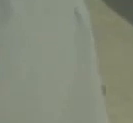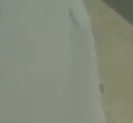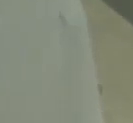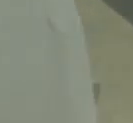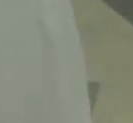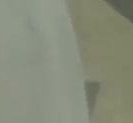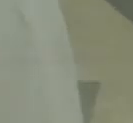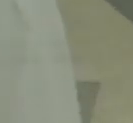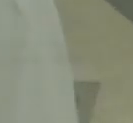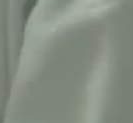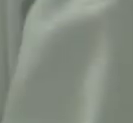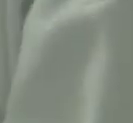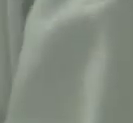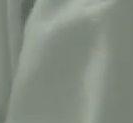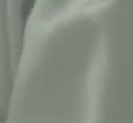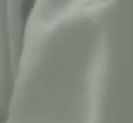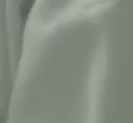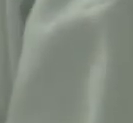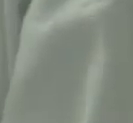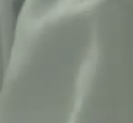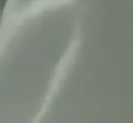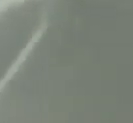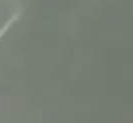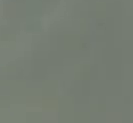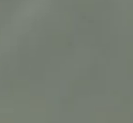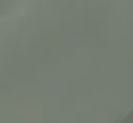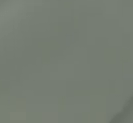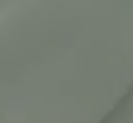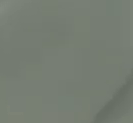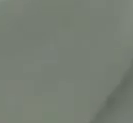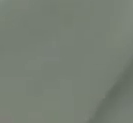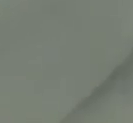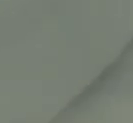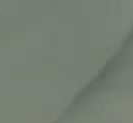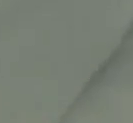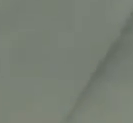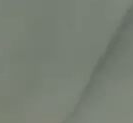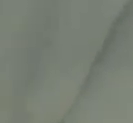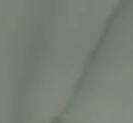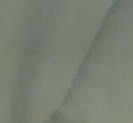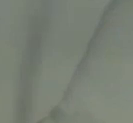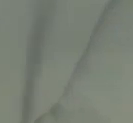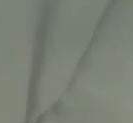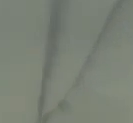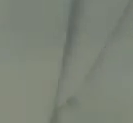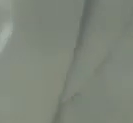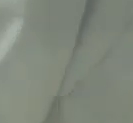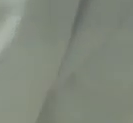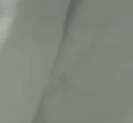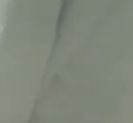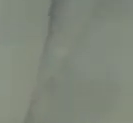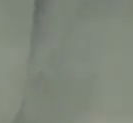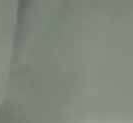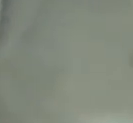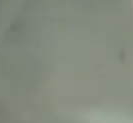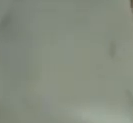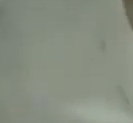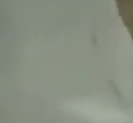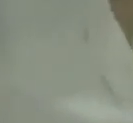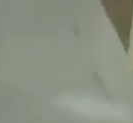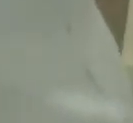dado importantes anuncios al pueblo de Venezuela como parte del reimpulso al motor farmacéutico